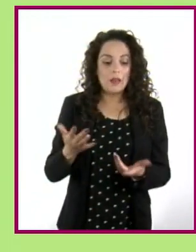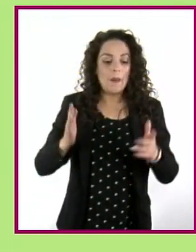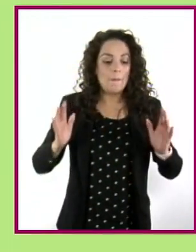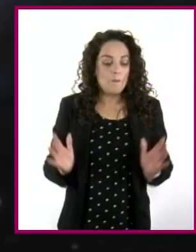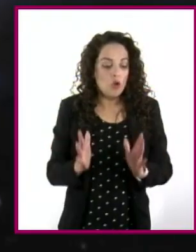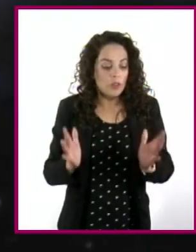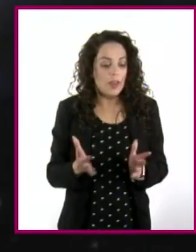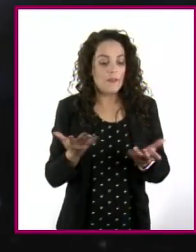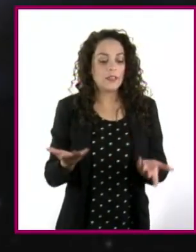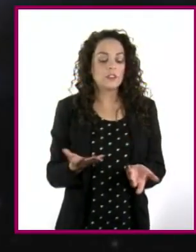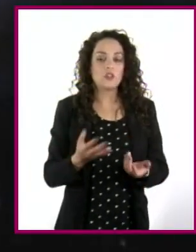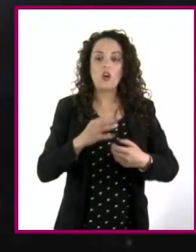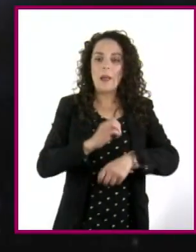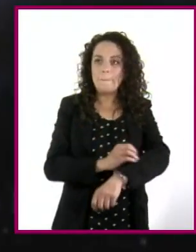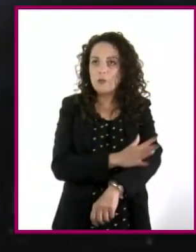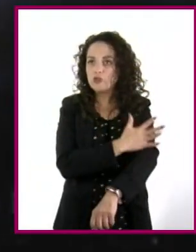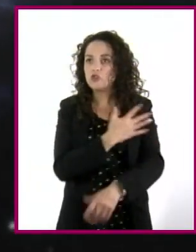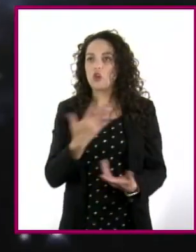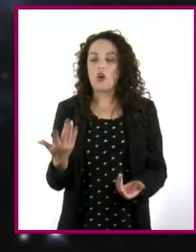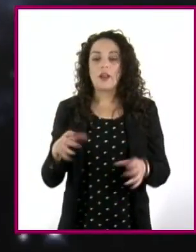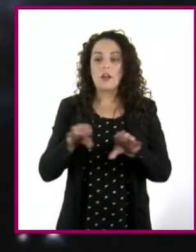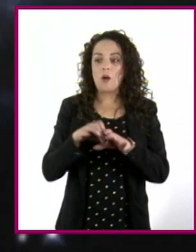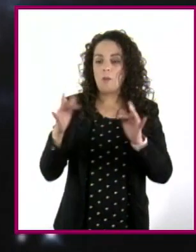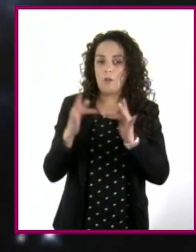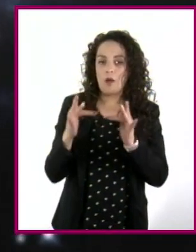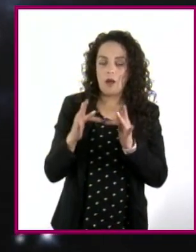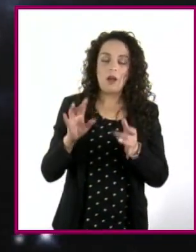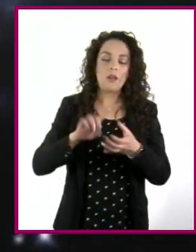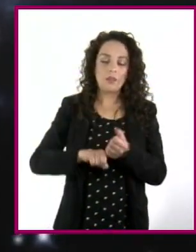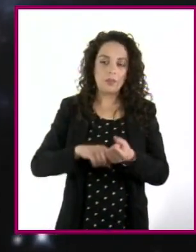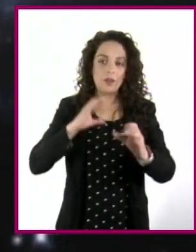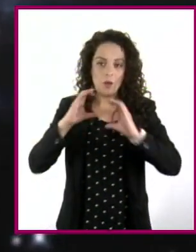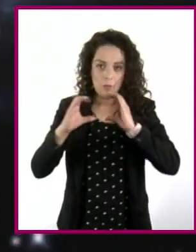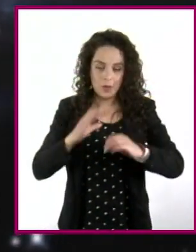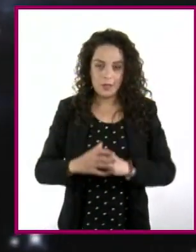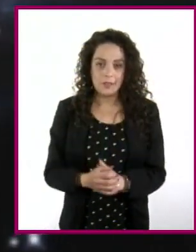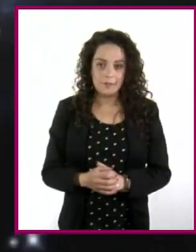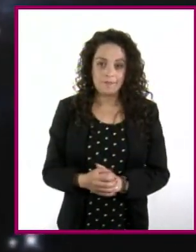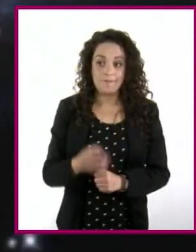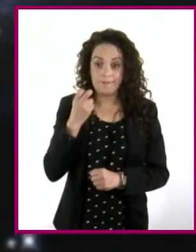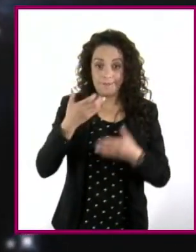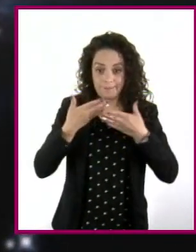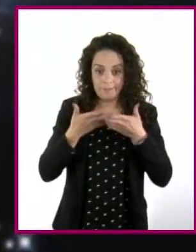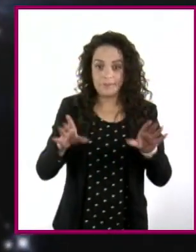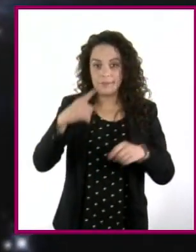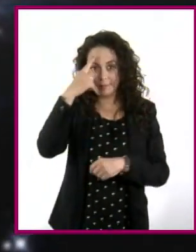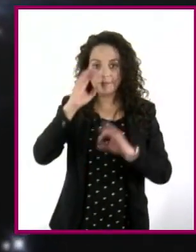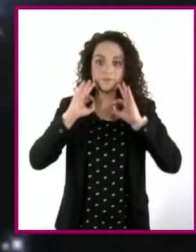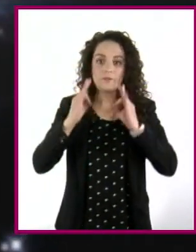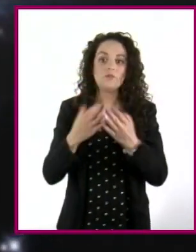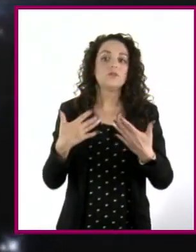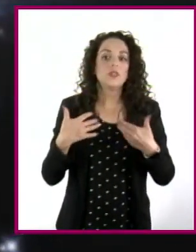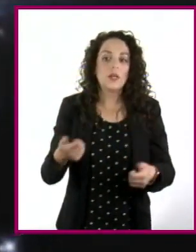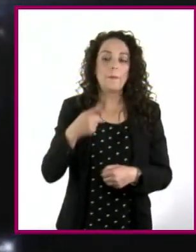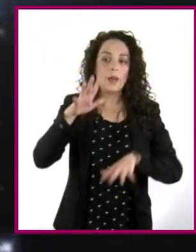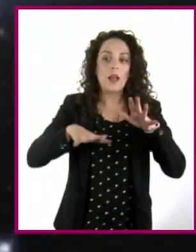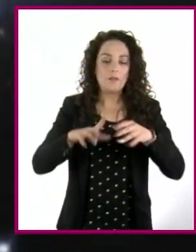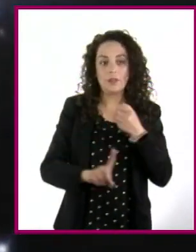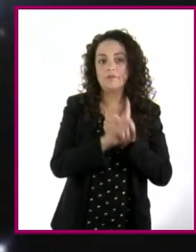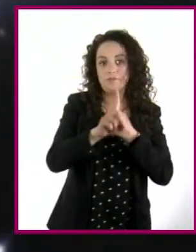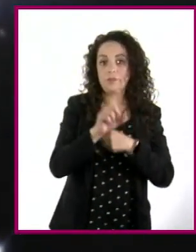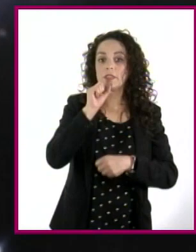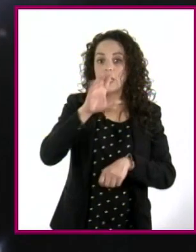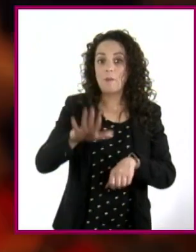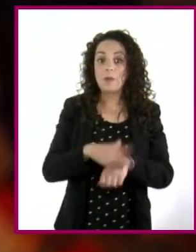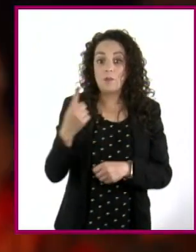de la comunicación. Esta característica abre la puerta al entendimiento, pero también al conflicto, porque lo que yo percibo no necesariamente